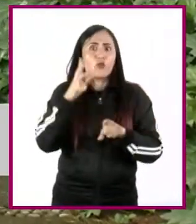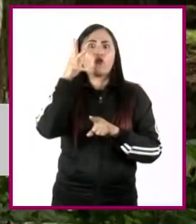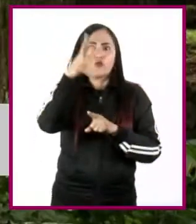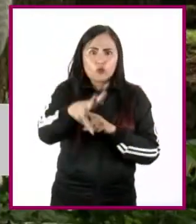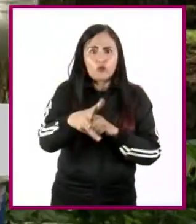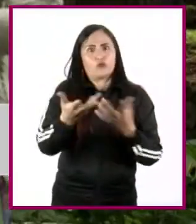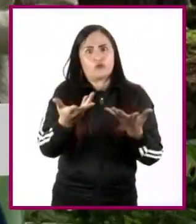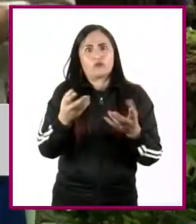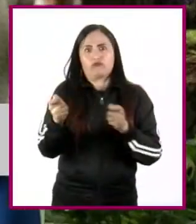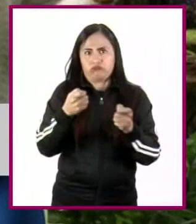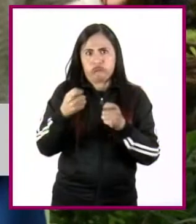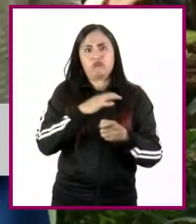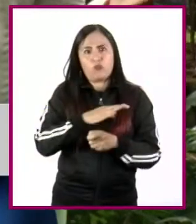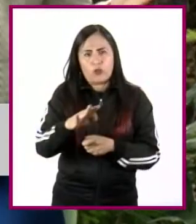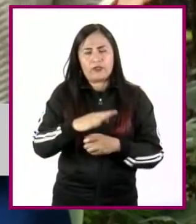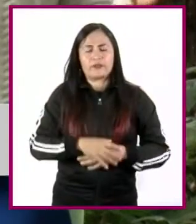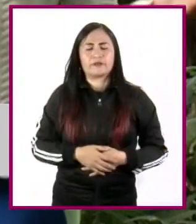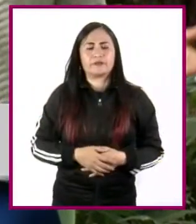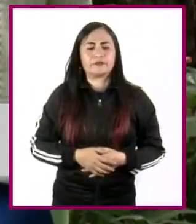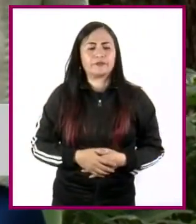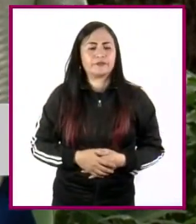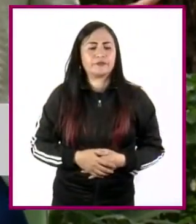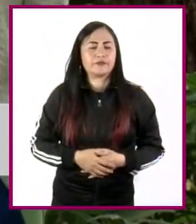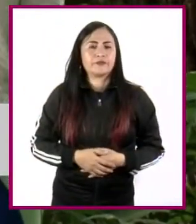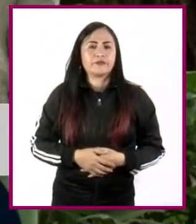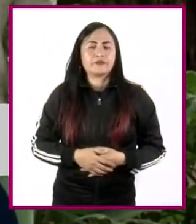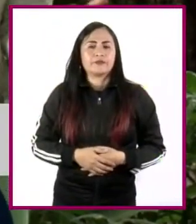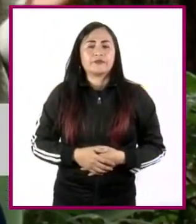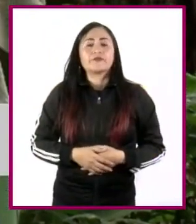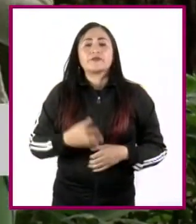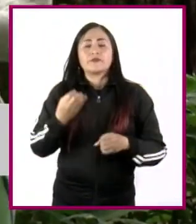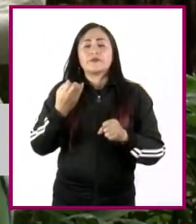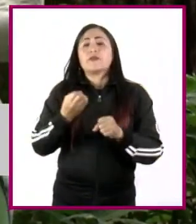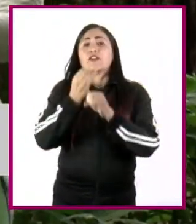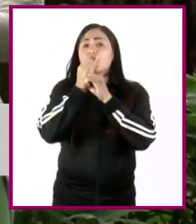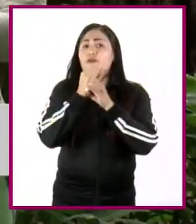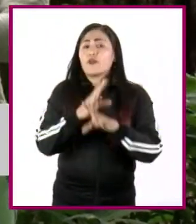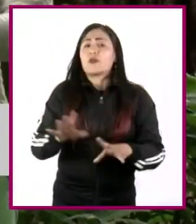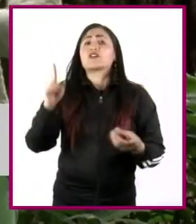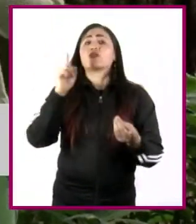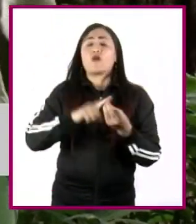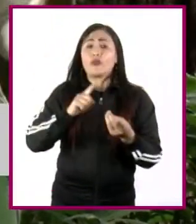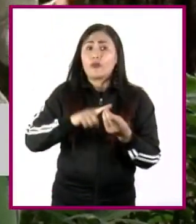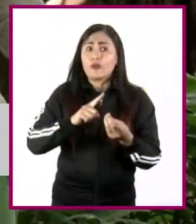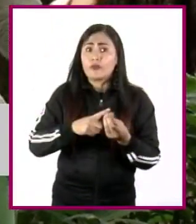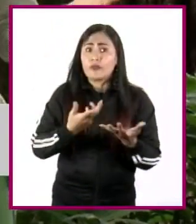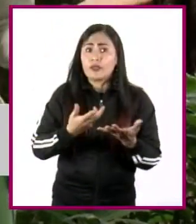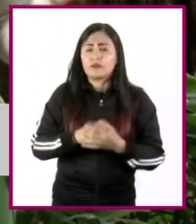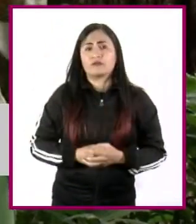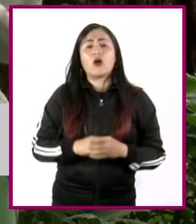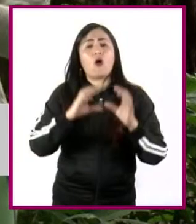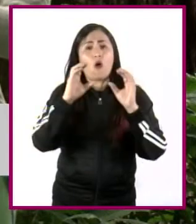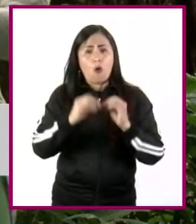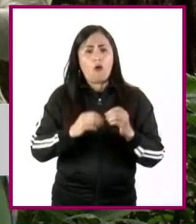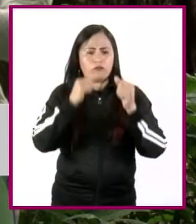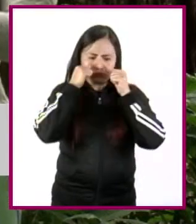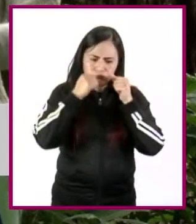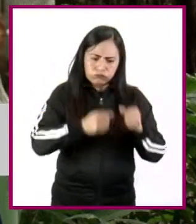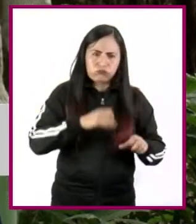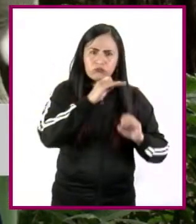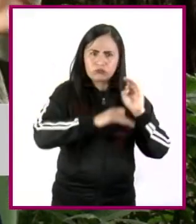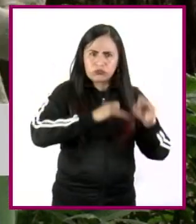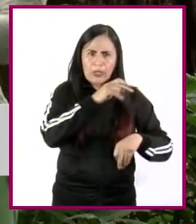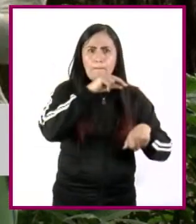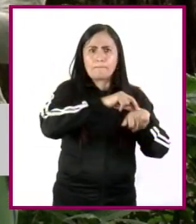futuro. Algunas opciones para encontrar la información y orientación que necesitas: recibir atención médica y